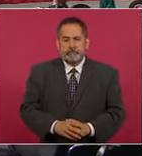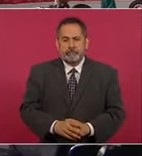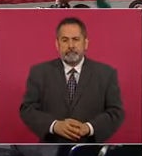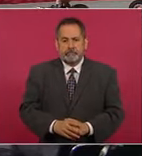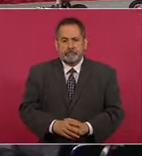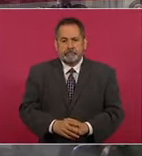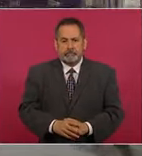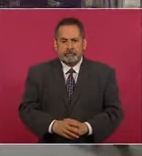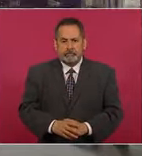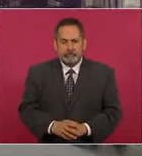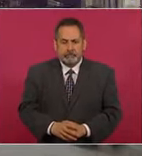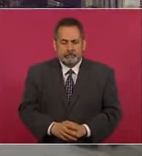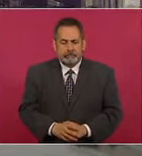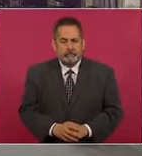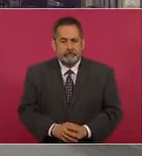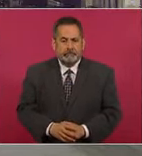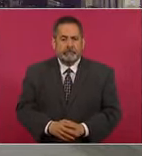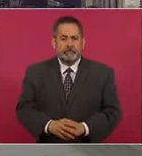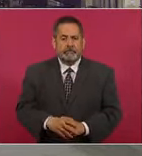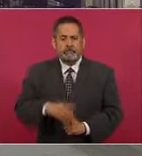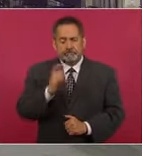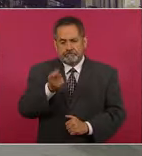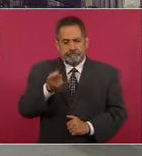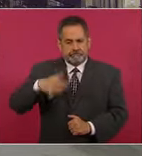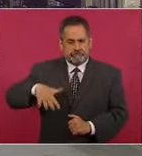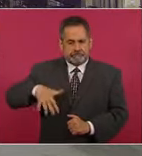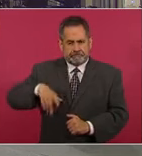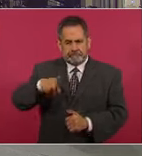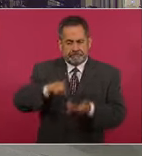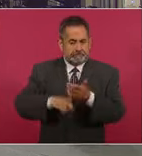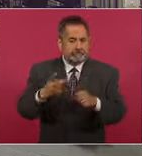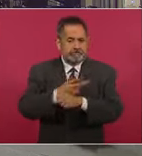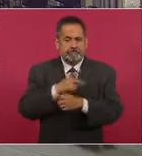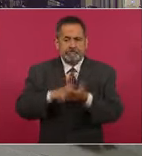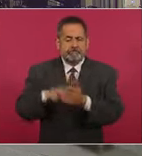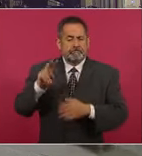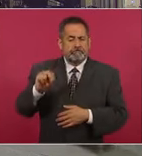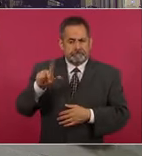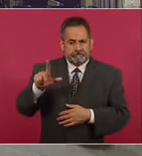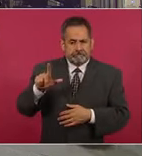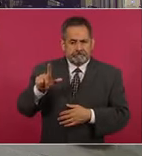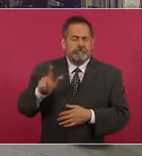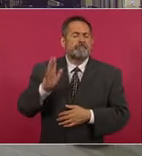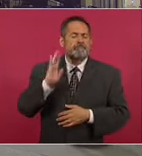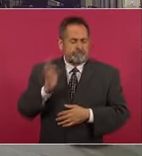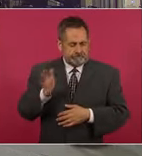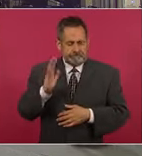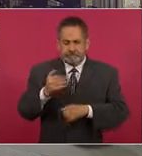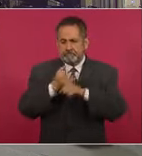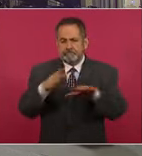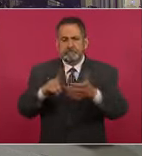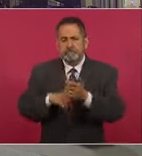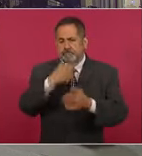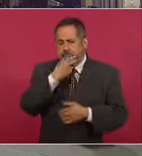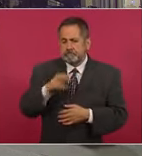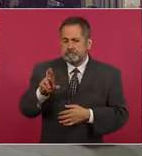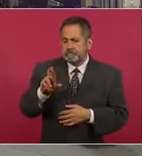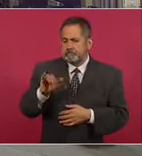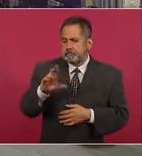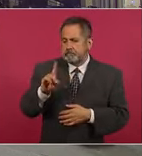Y acerca de lo que está sucediendo en Nuevo León, ya informó Ricardo Mejía, pero